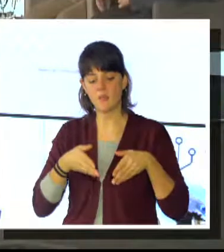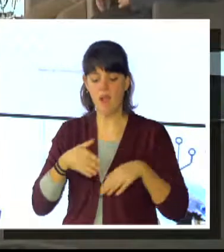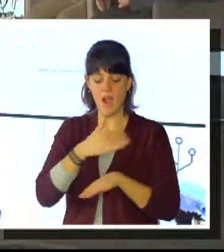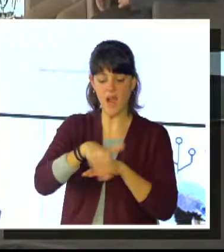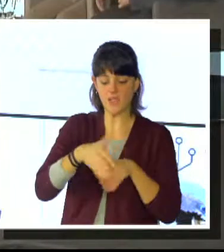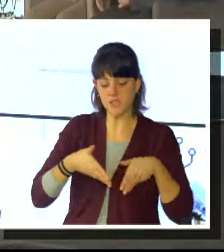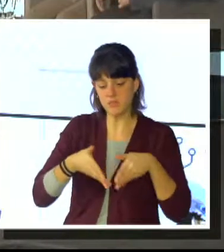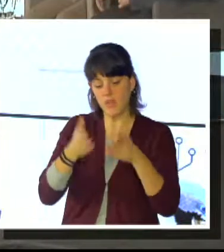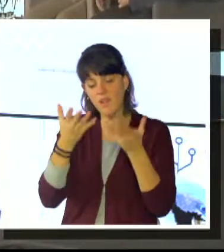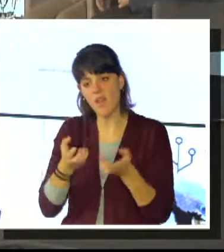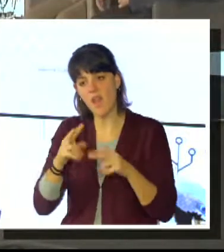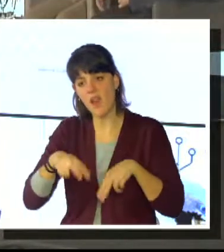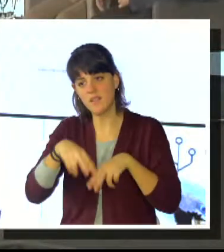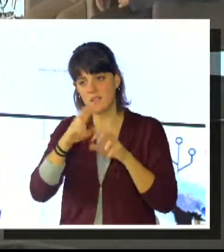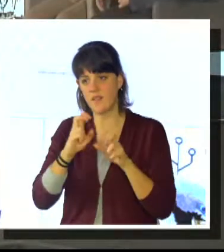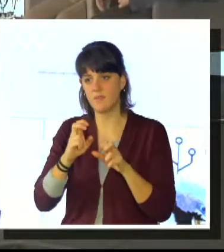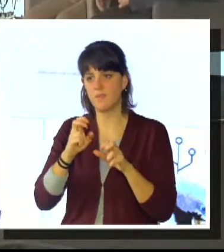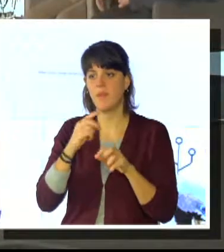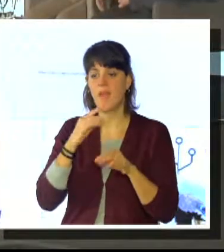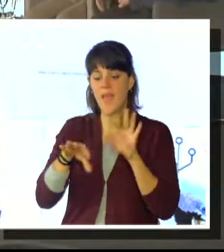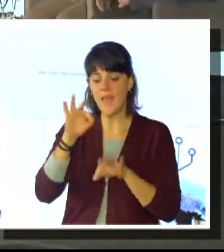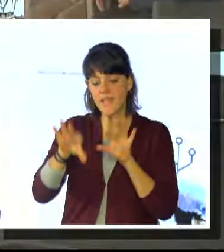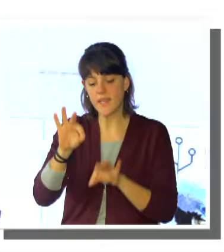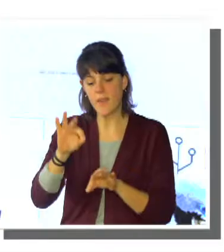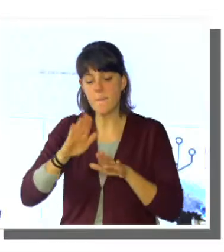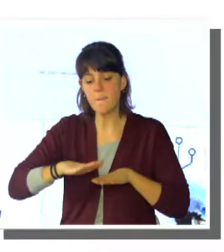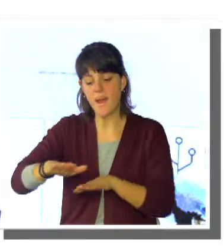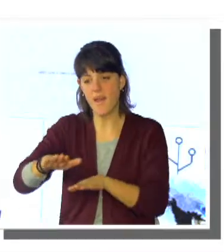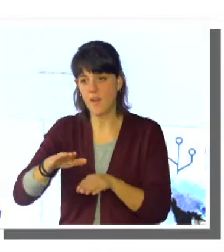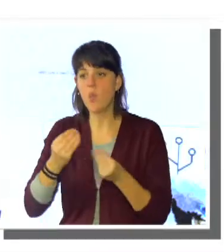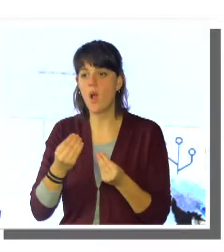un refugio está pensado para cubrir a 10 personas.